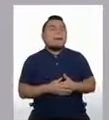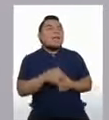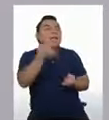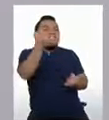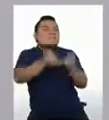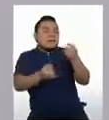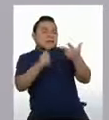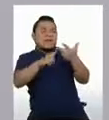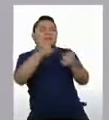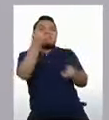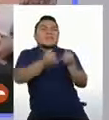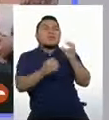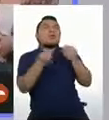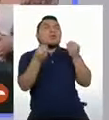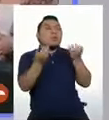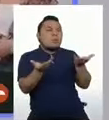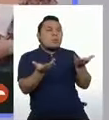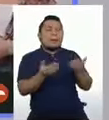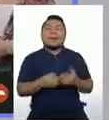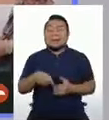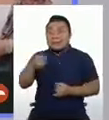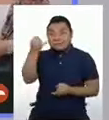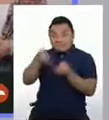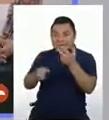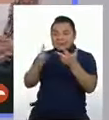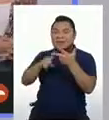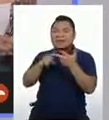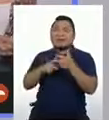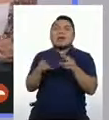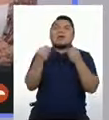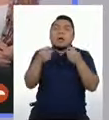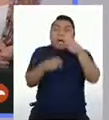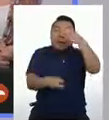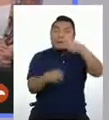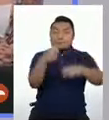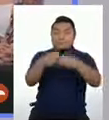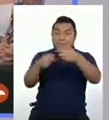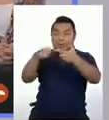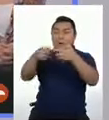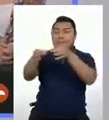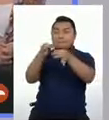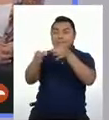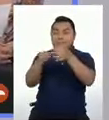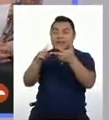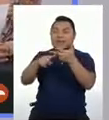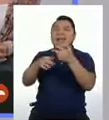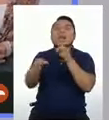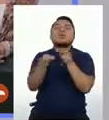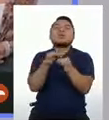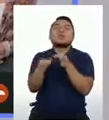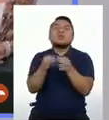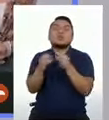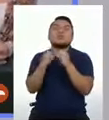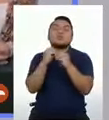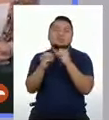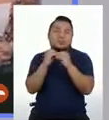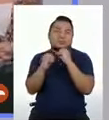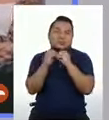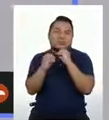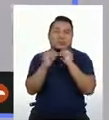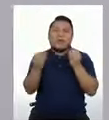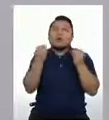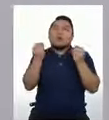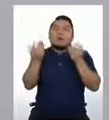final? Para el final, debes fijarte si el conflicto o problema inicial se ha solucionado y cuál es la situación actual de